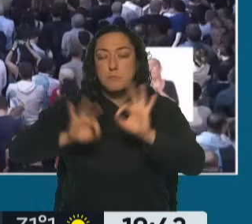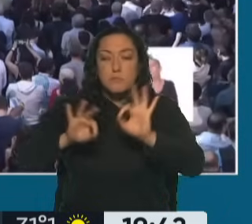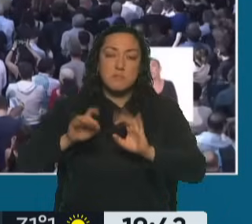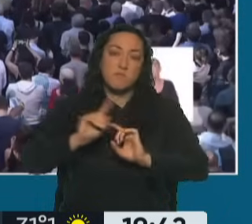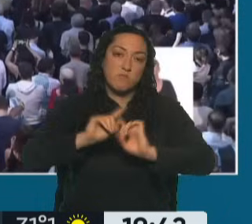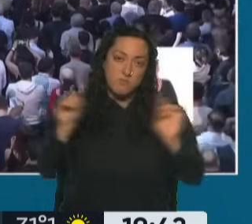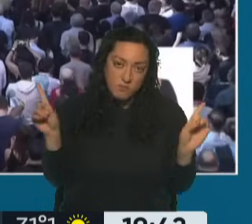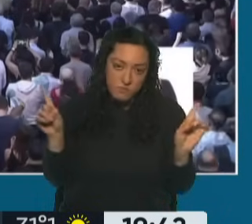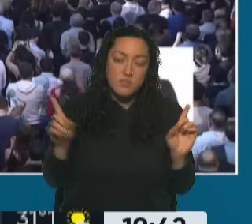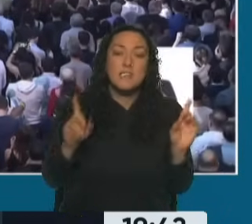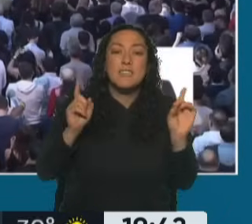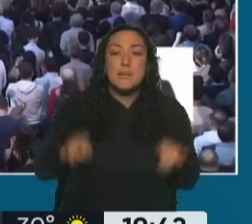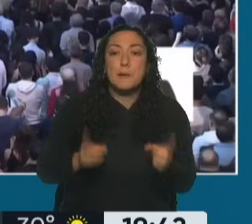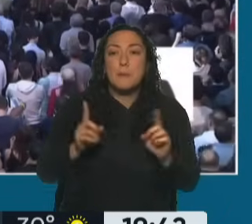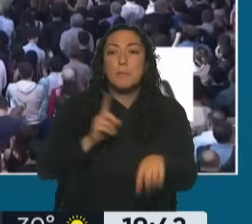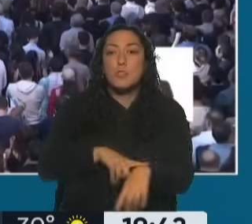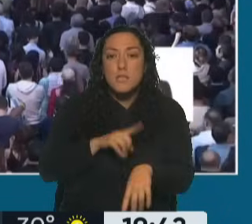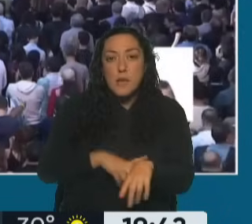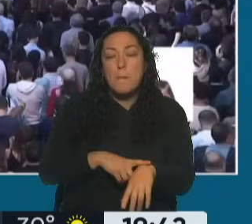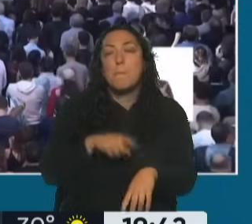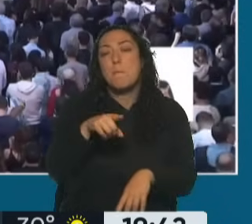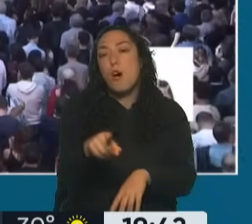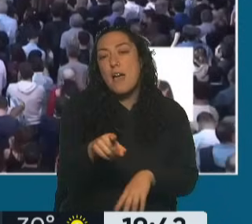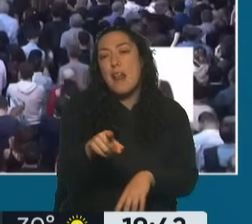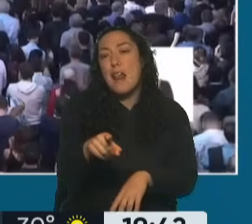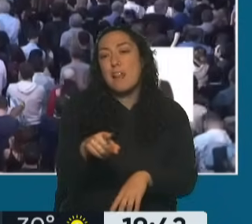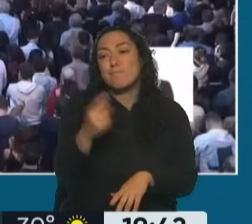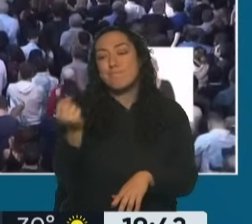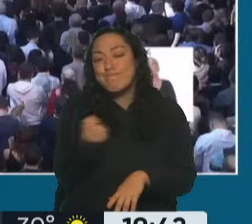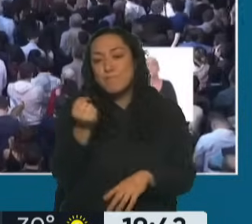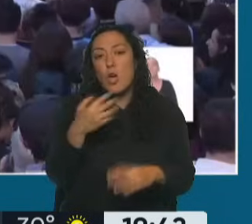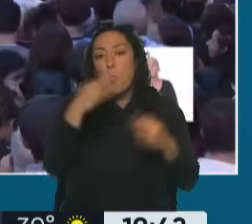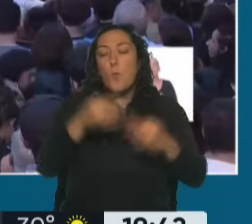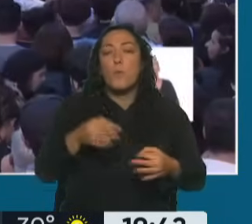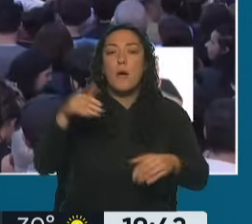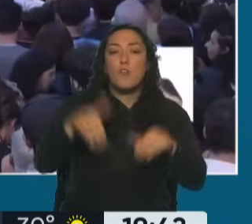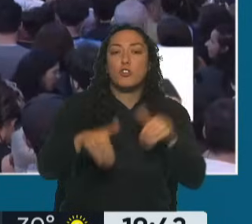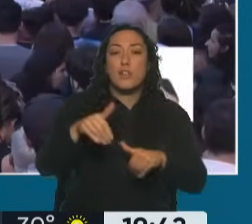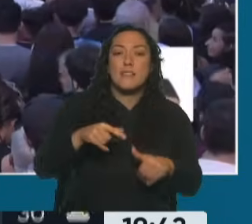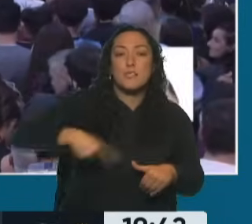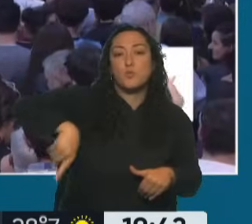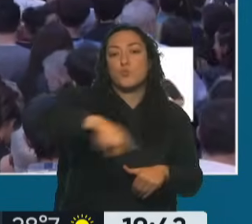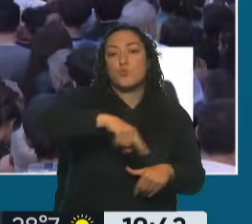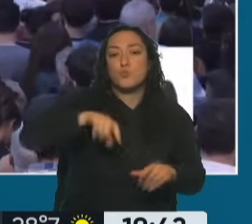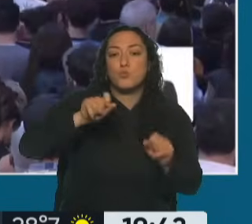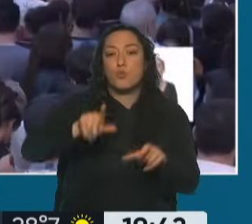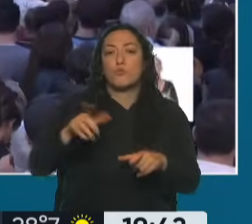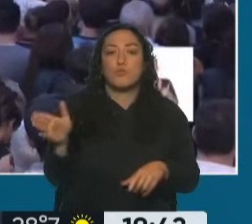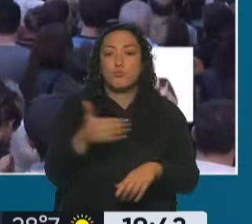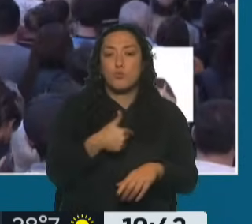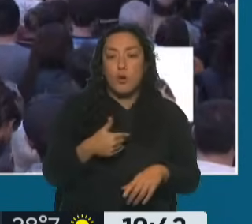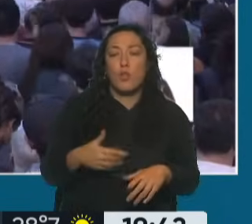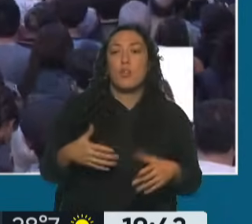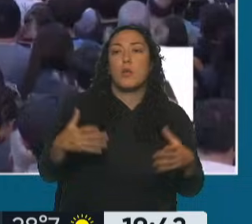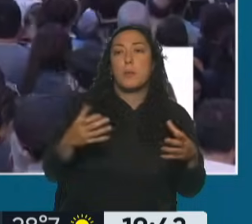el otro lado trató de cumplir con todos sus votantes. Los votantes del